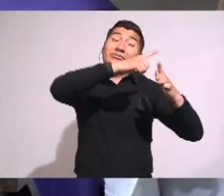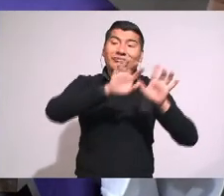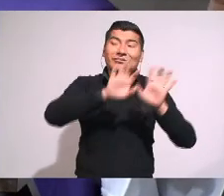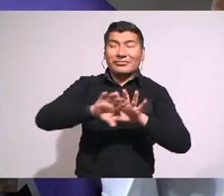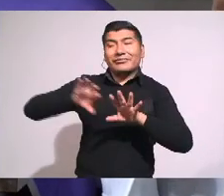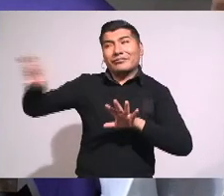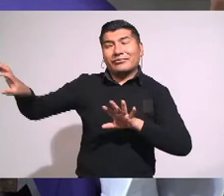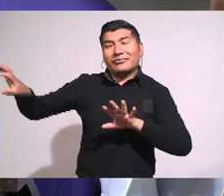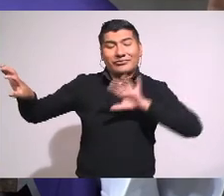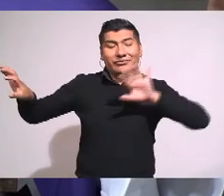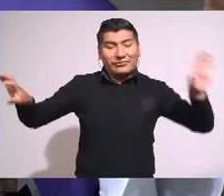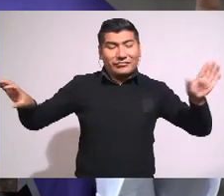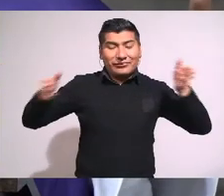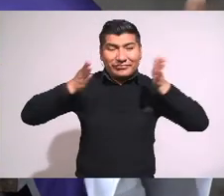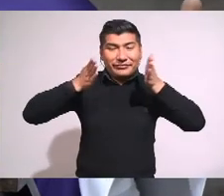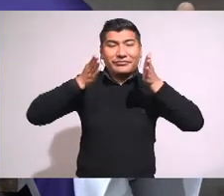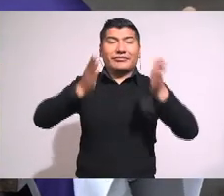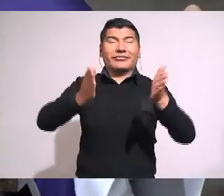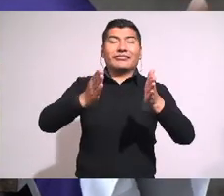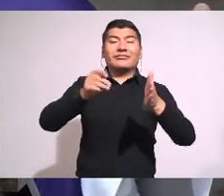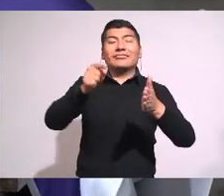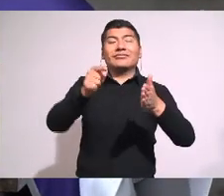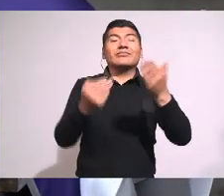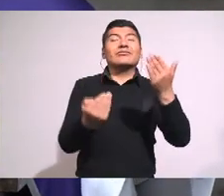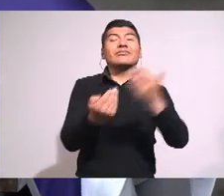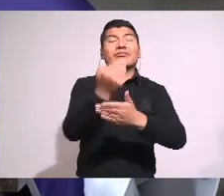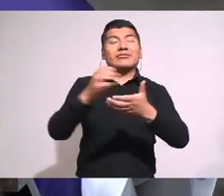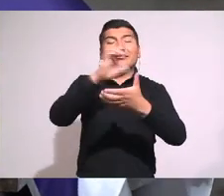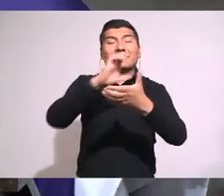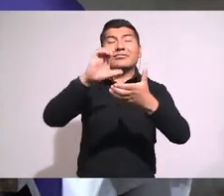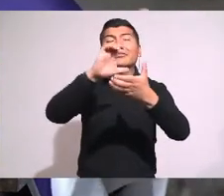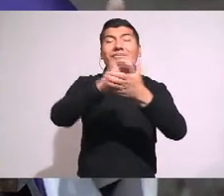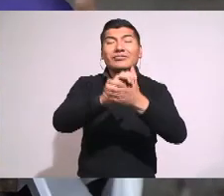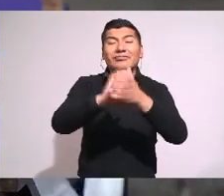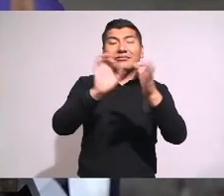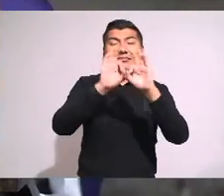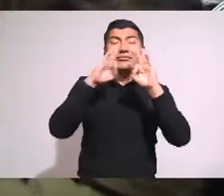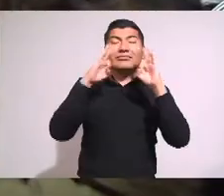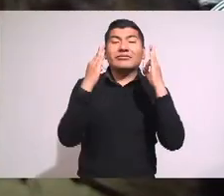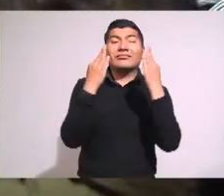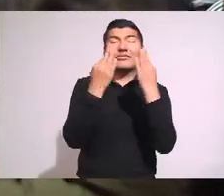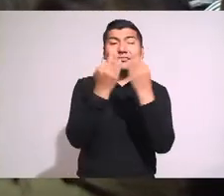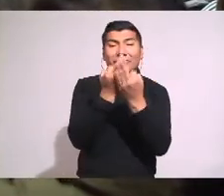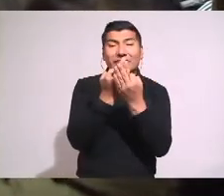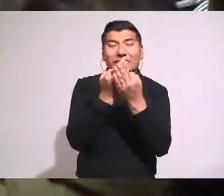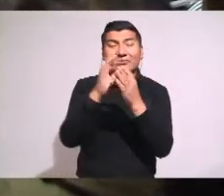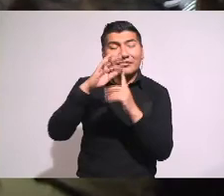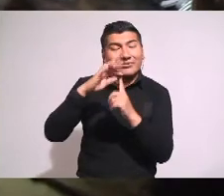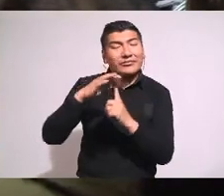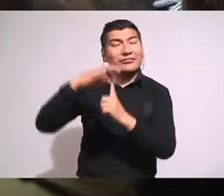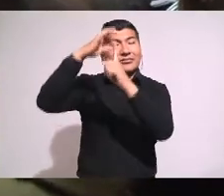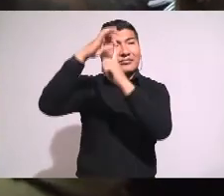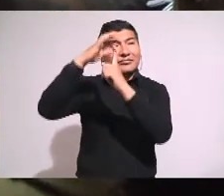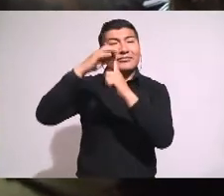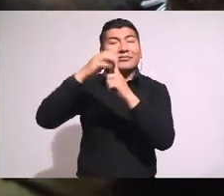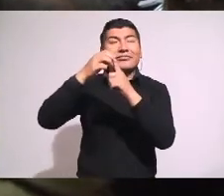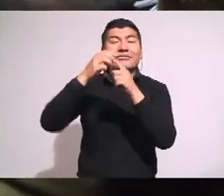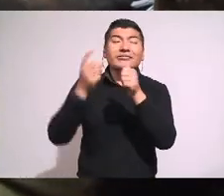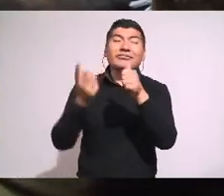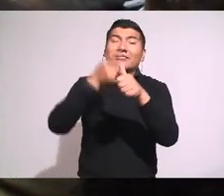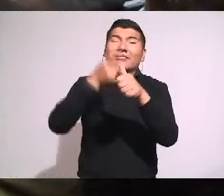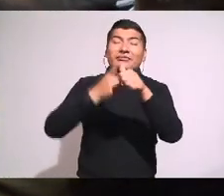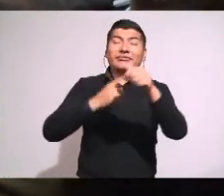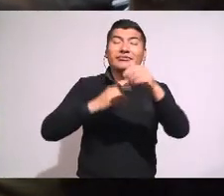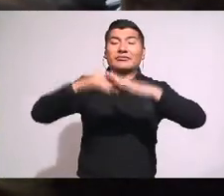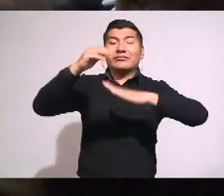lado. Y que ese nuevo matrimonio y esa nueva familia sea el protagonista y el artífice de la